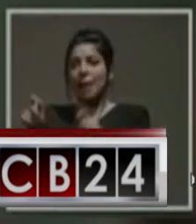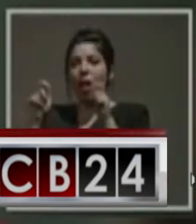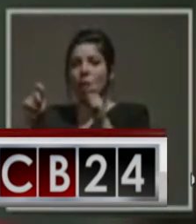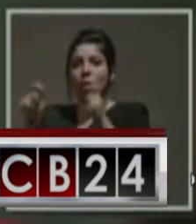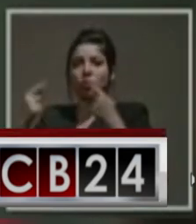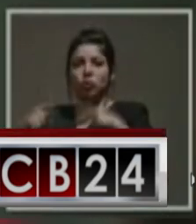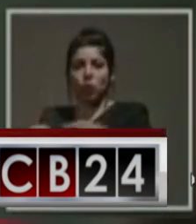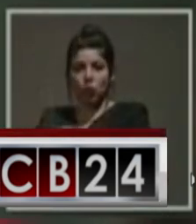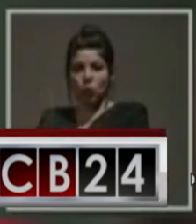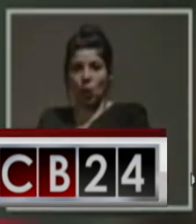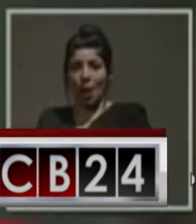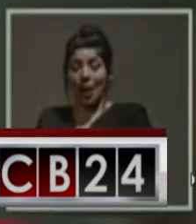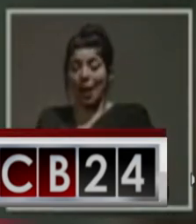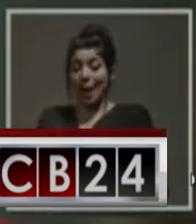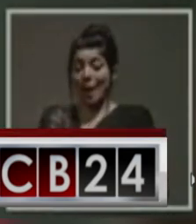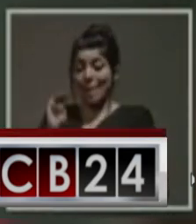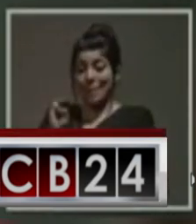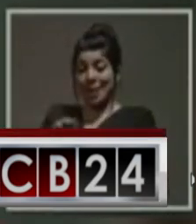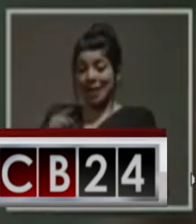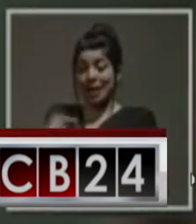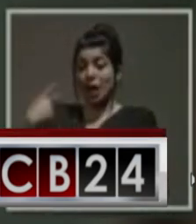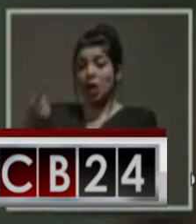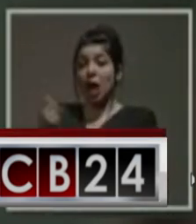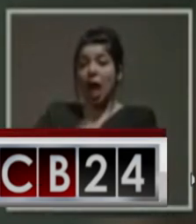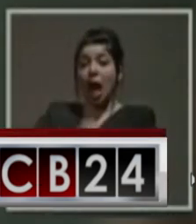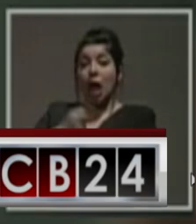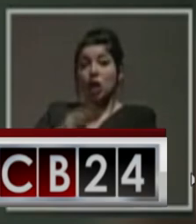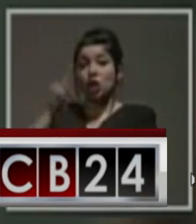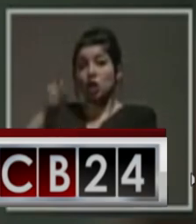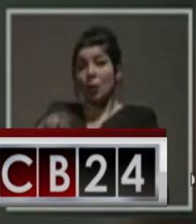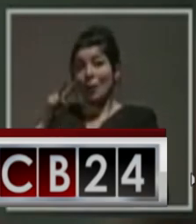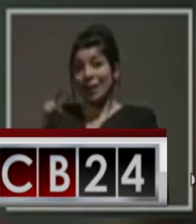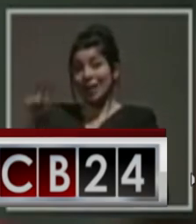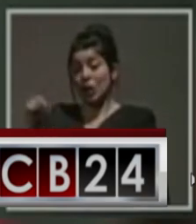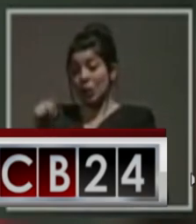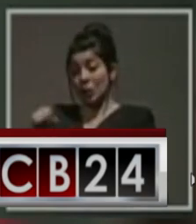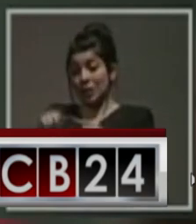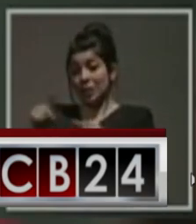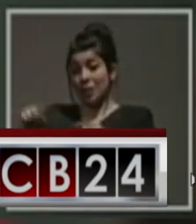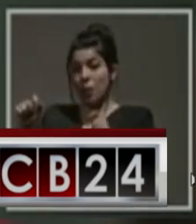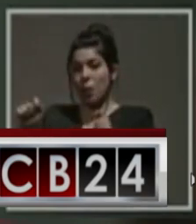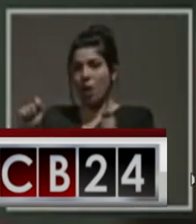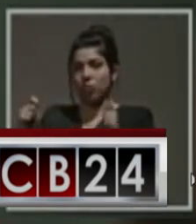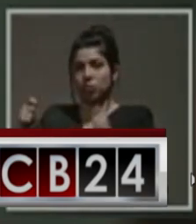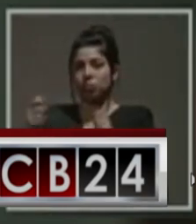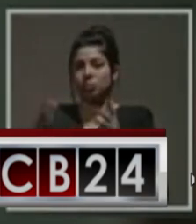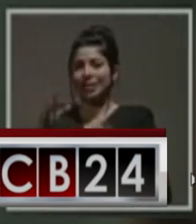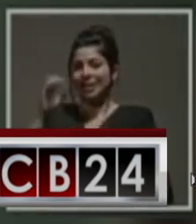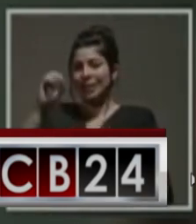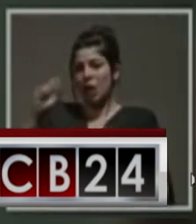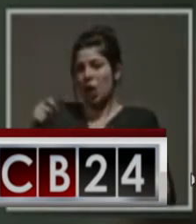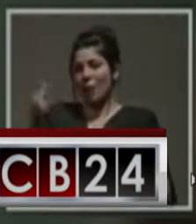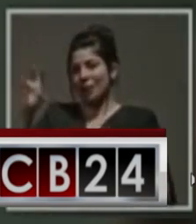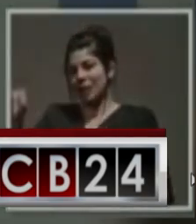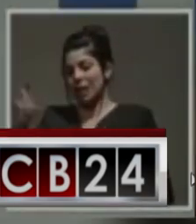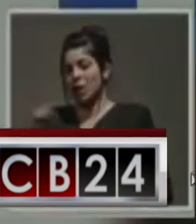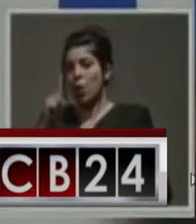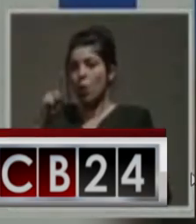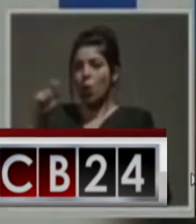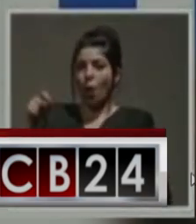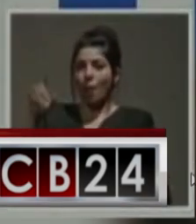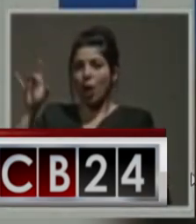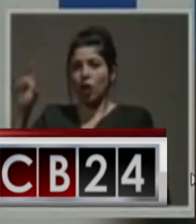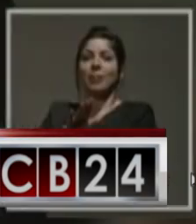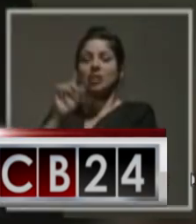dual. Nuestra meta es que en 2022 esta variable disminuya entre el 0,7 y el 1,8